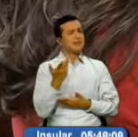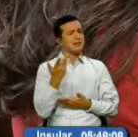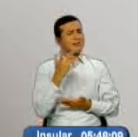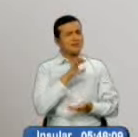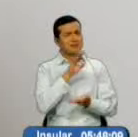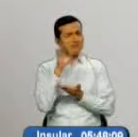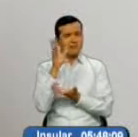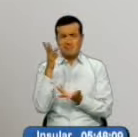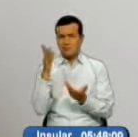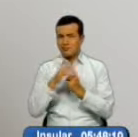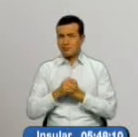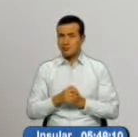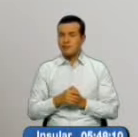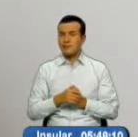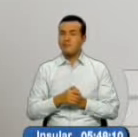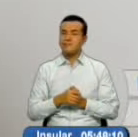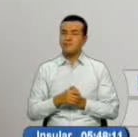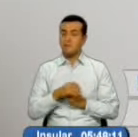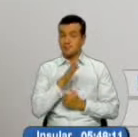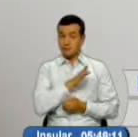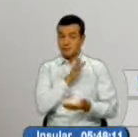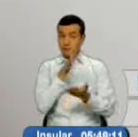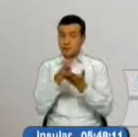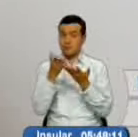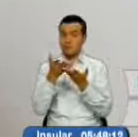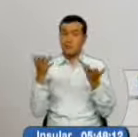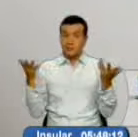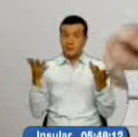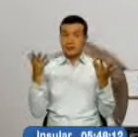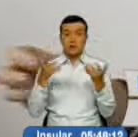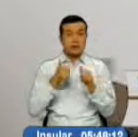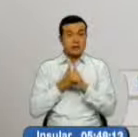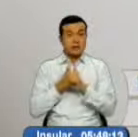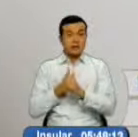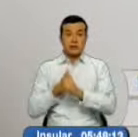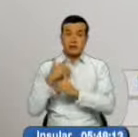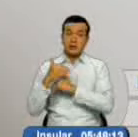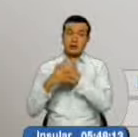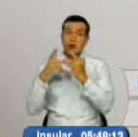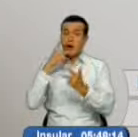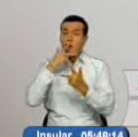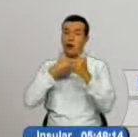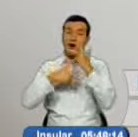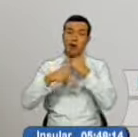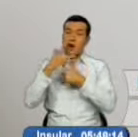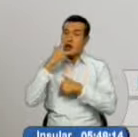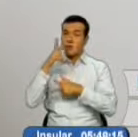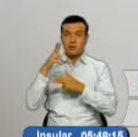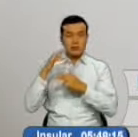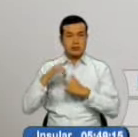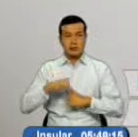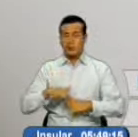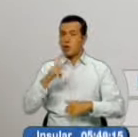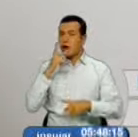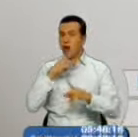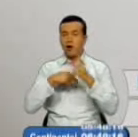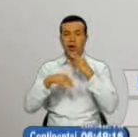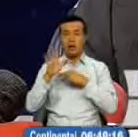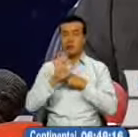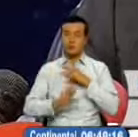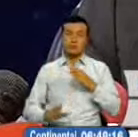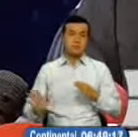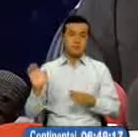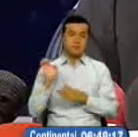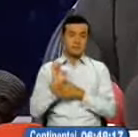diligencia. Parece que si es que acuden van a tener que mantener esta trama que ha sido con la que ellos trataban de engañarle al pueblo